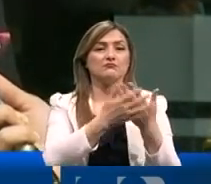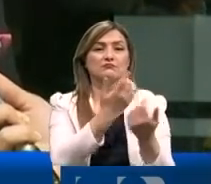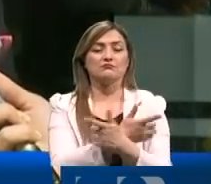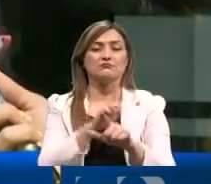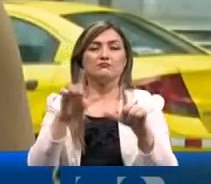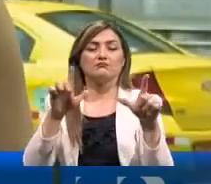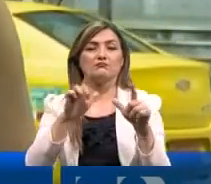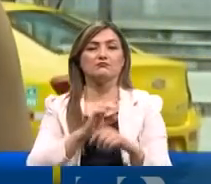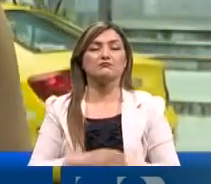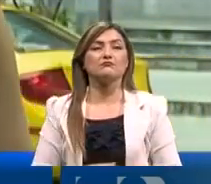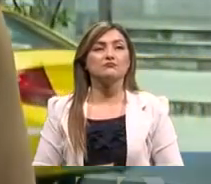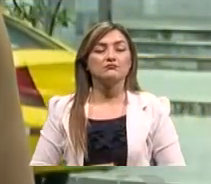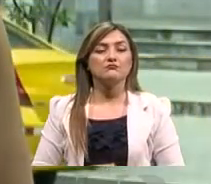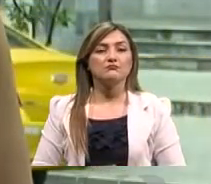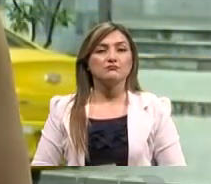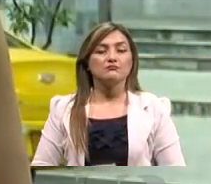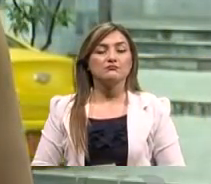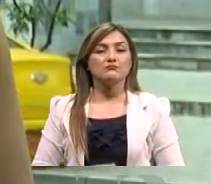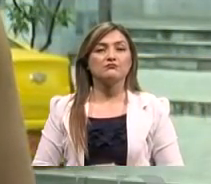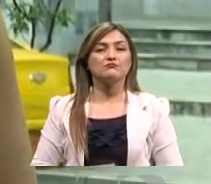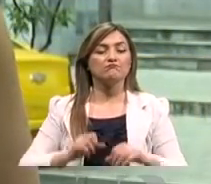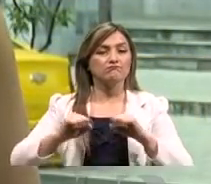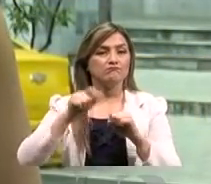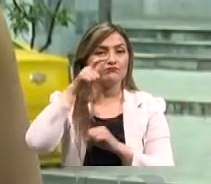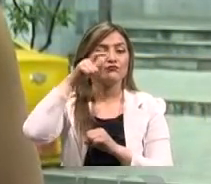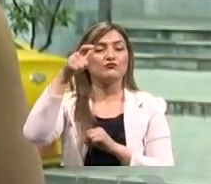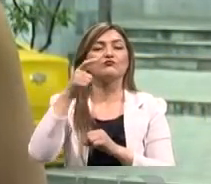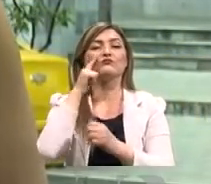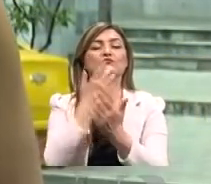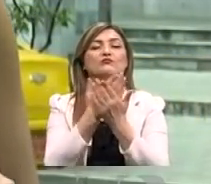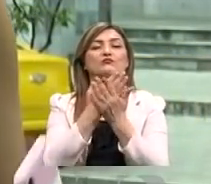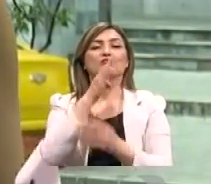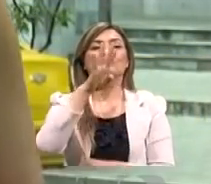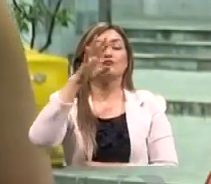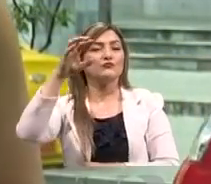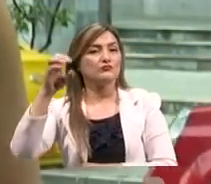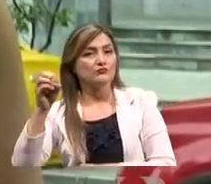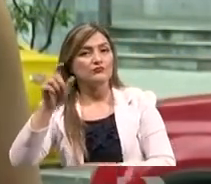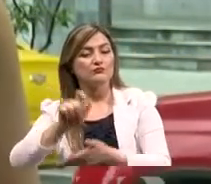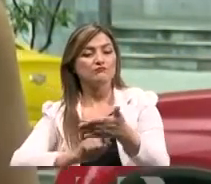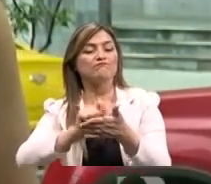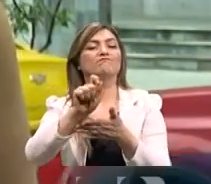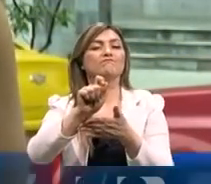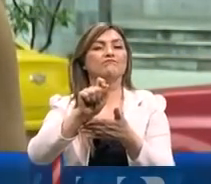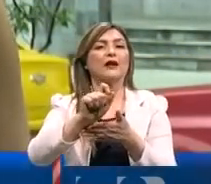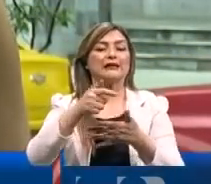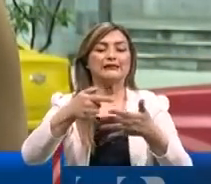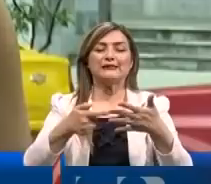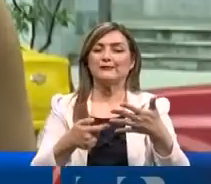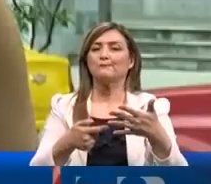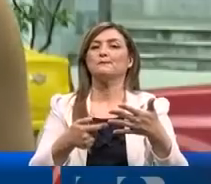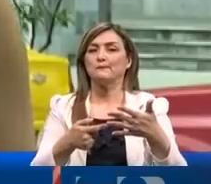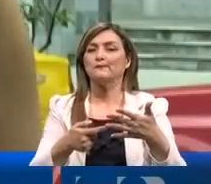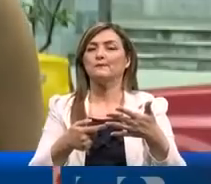que pesa en contra de Leandro Berrón. Durante esta diligencia, Fiscalía presentó 40 elementos de convicción para aprobar el cometimiento del delito y que se